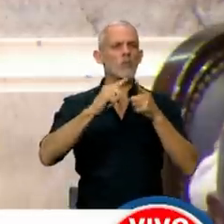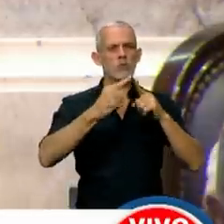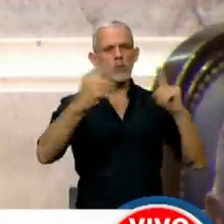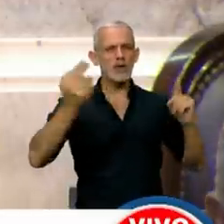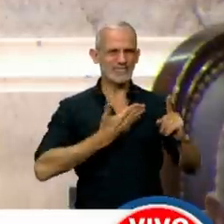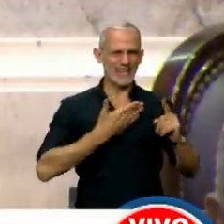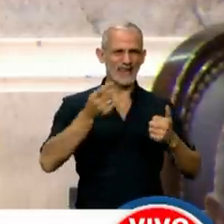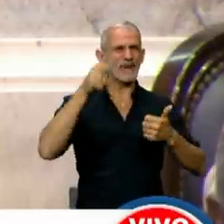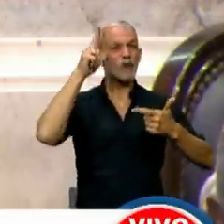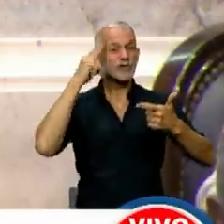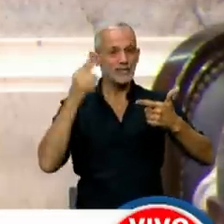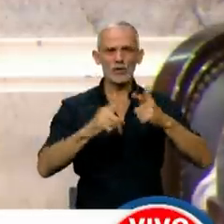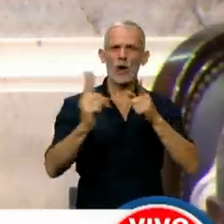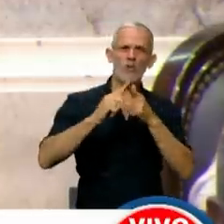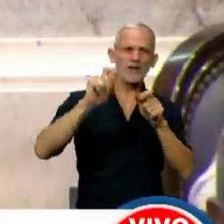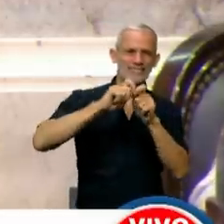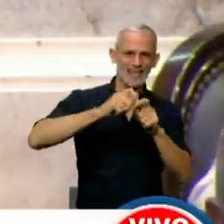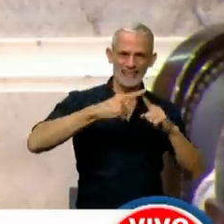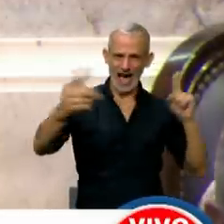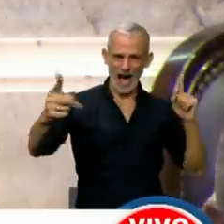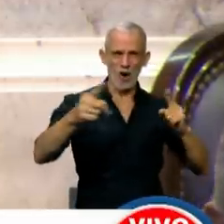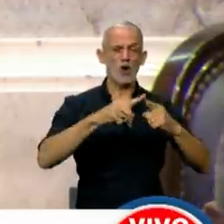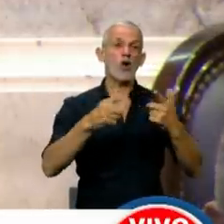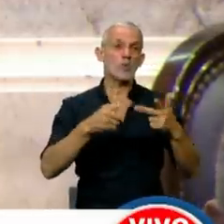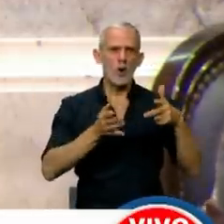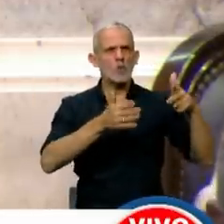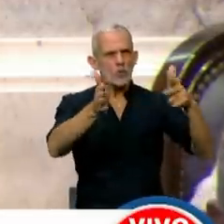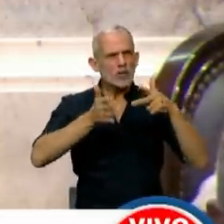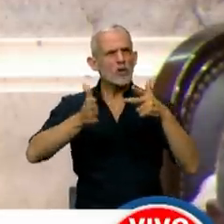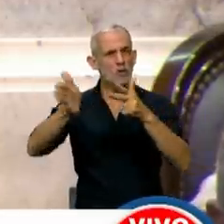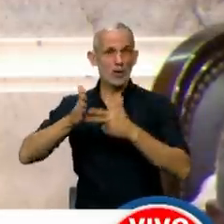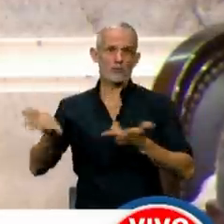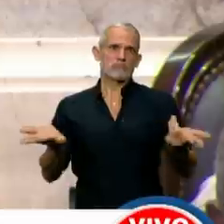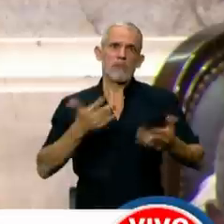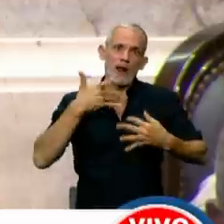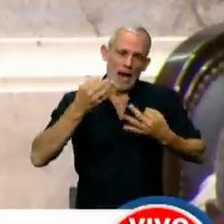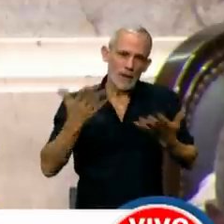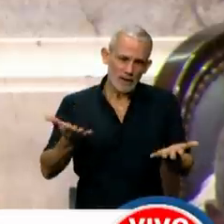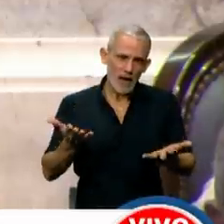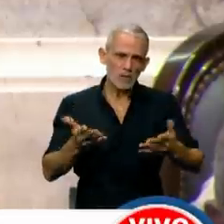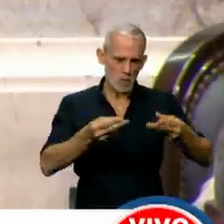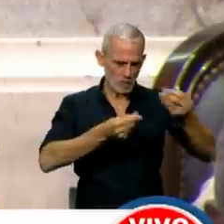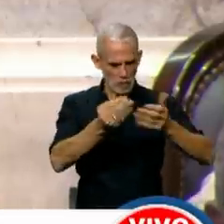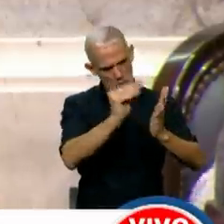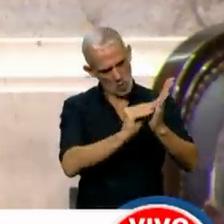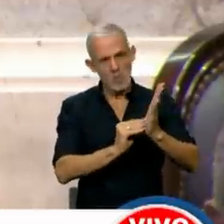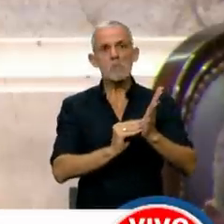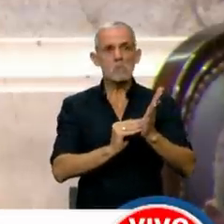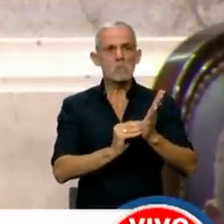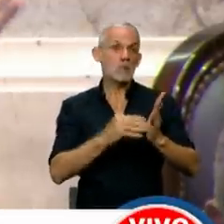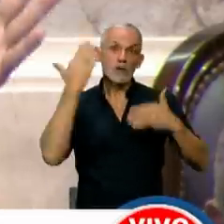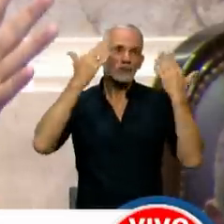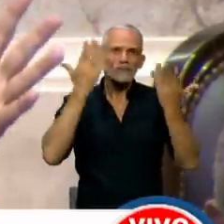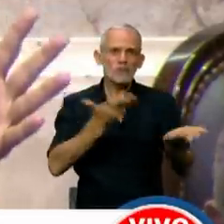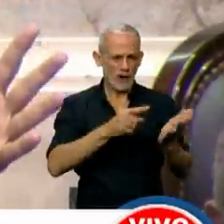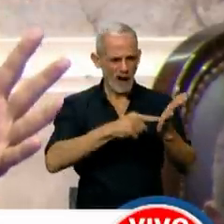santa fe el 89 con santiago del estero o sea es la verdad el sueño del